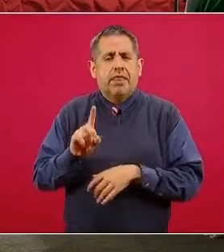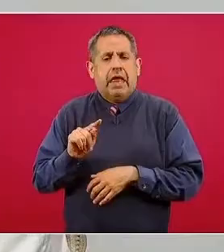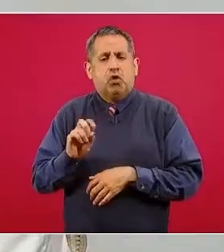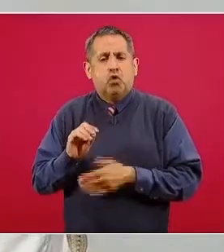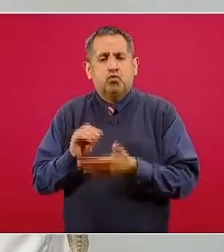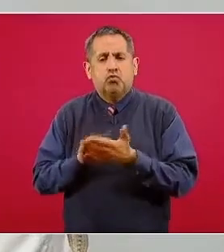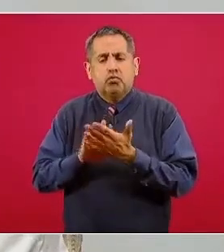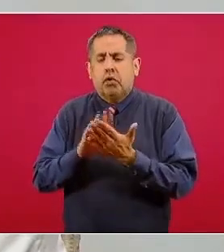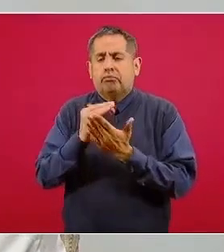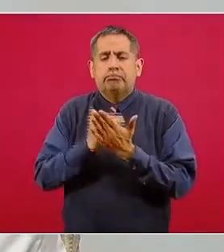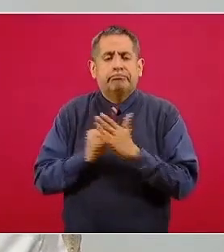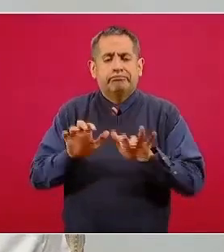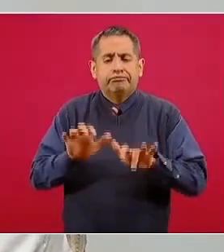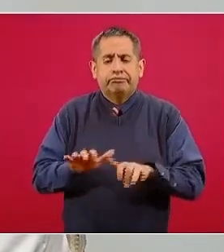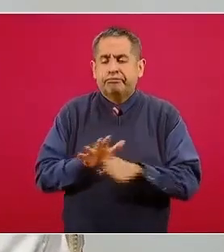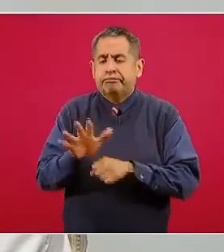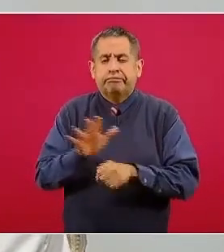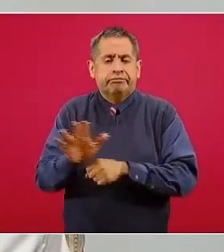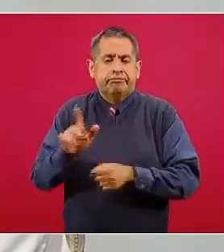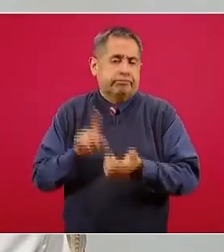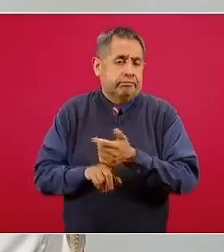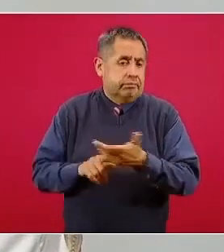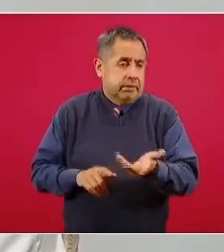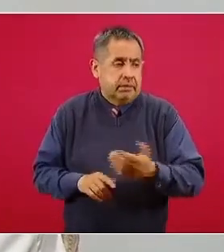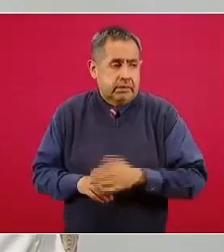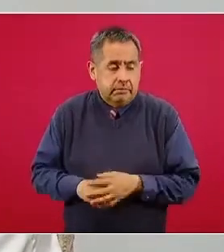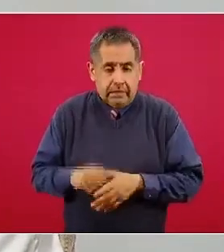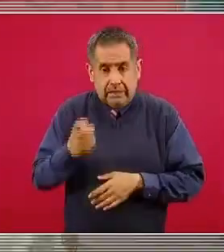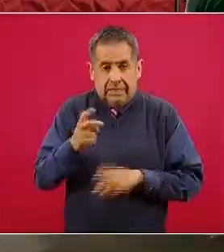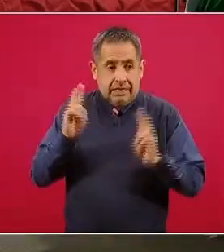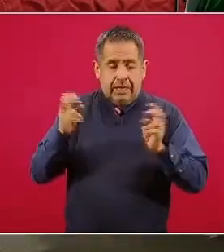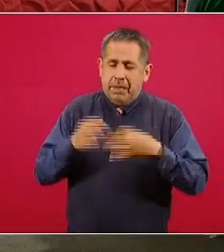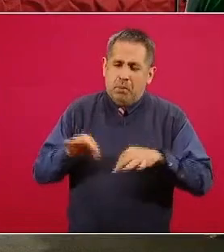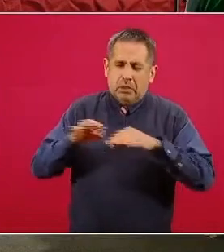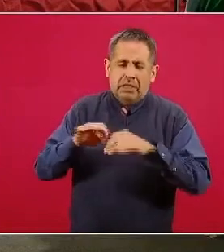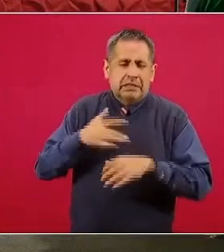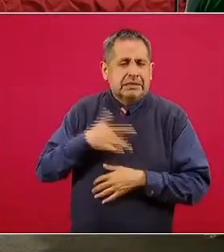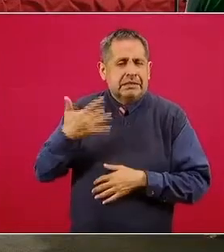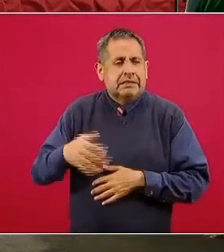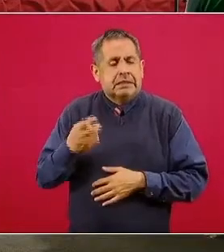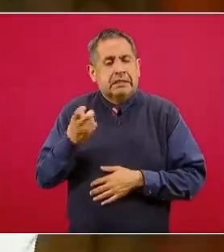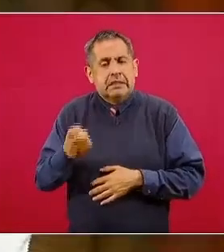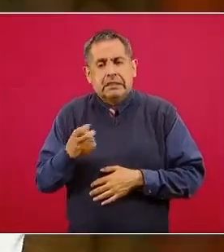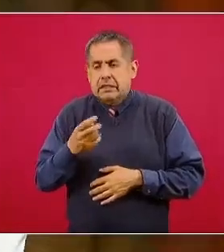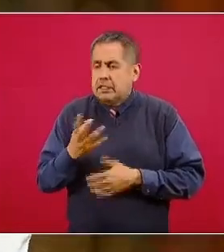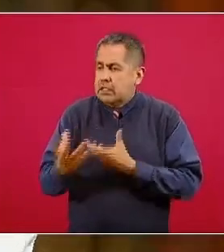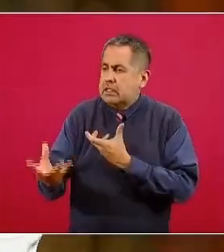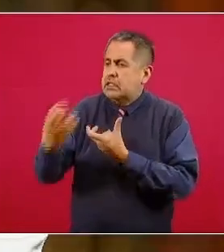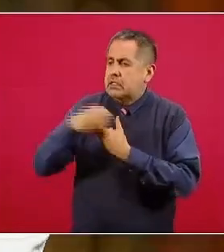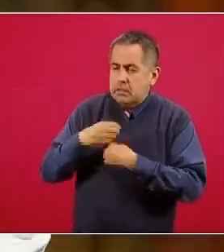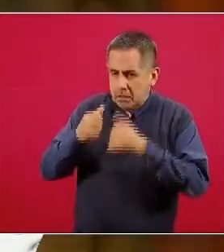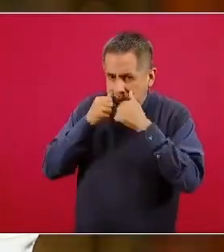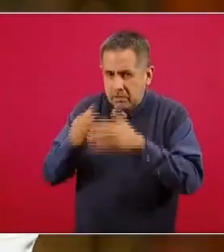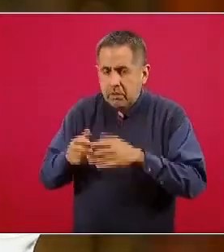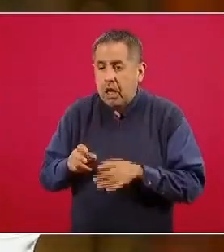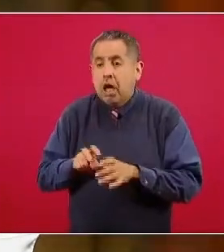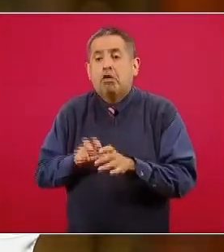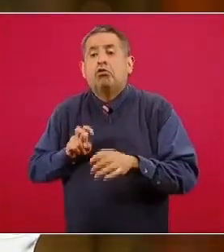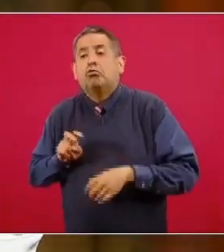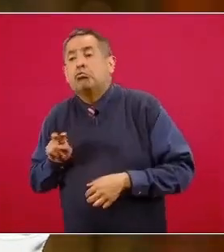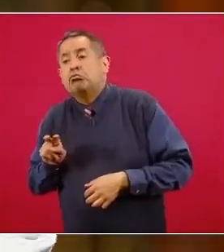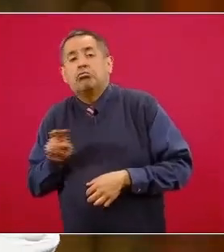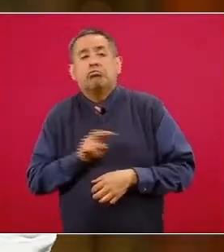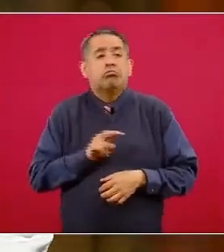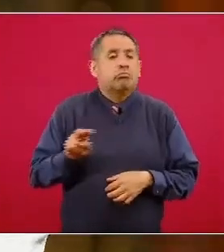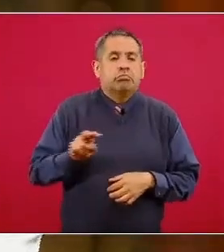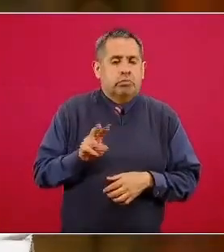que aquí, en un tema tan sensible que a todos nos duele, nos importa, es bien importante involucrarse más, no quedarse solamente con la